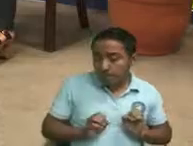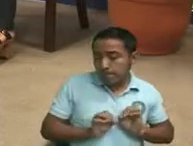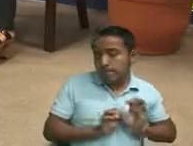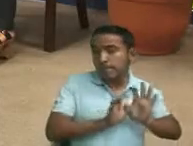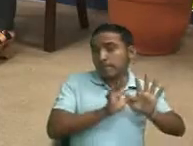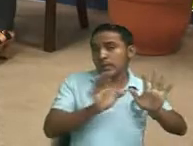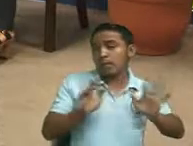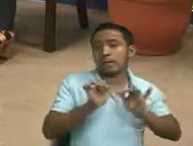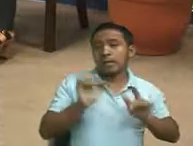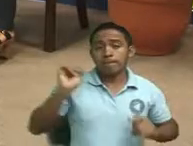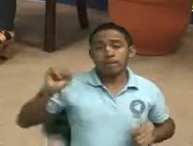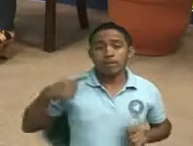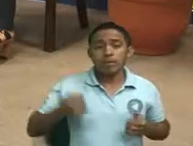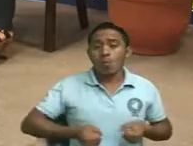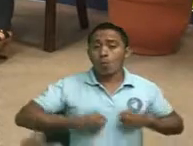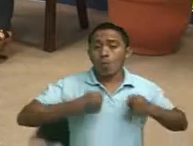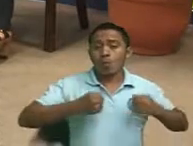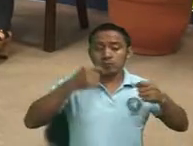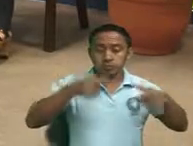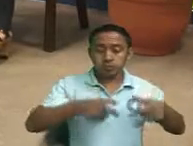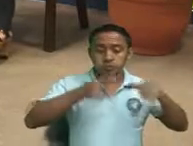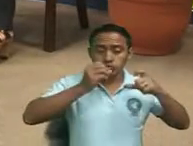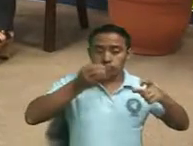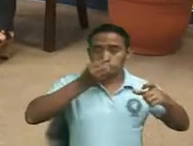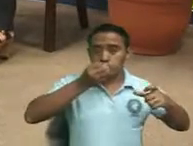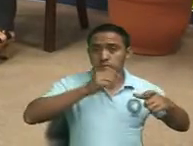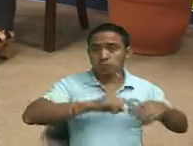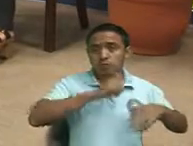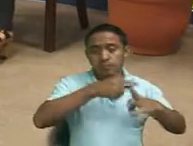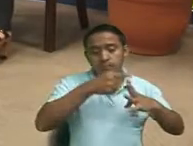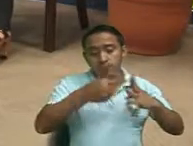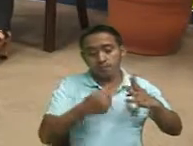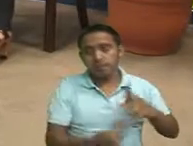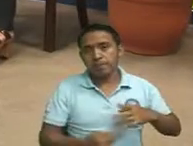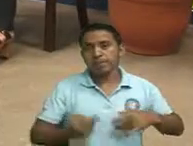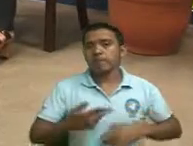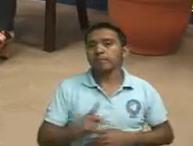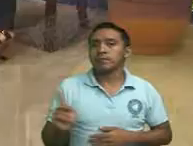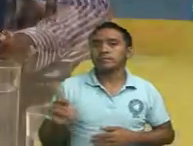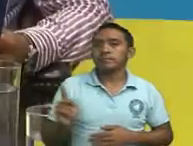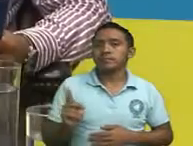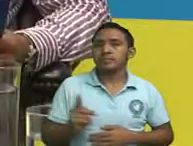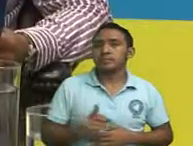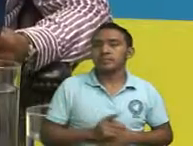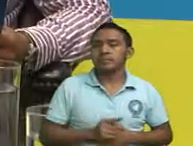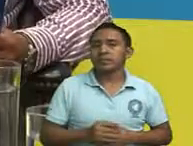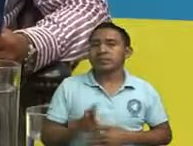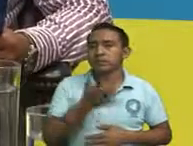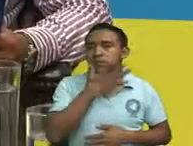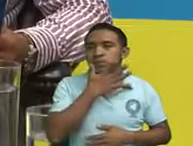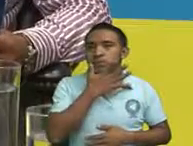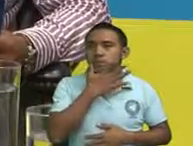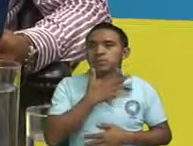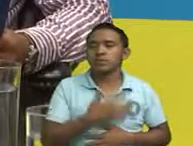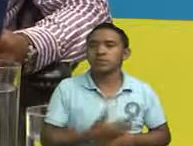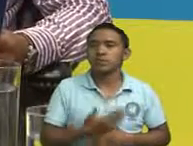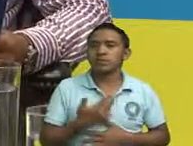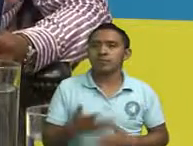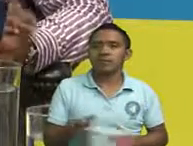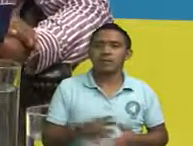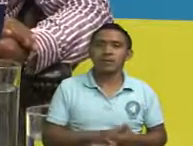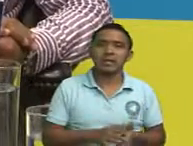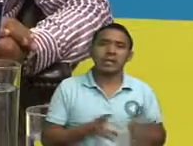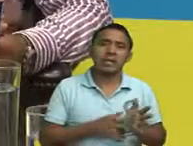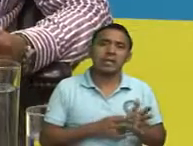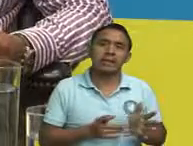que ser lo principal en los tres tiempos de comida, pero no, como que no les entra ese mensaje y, por